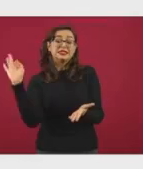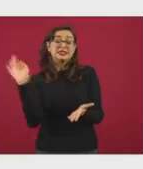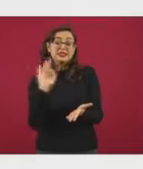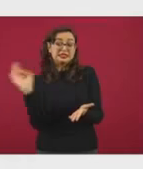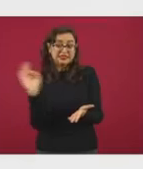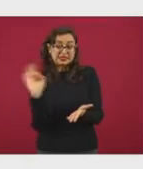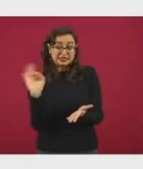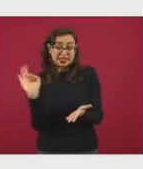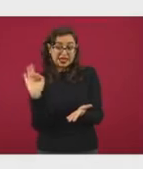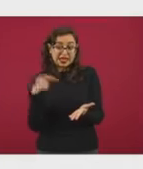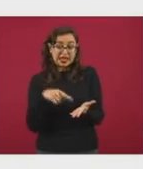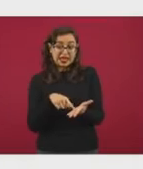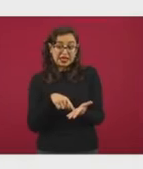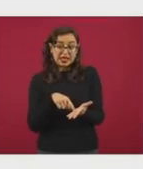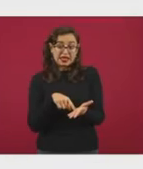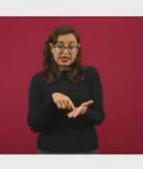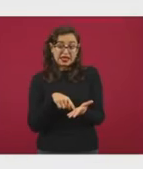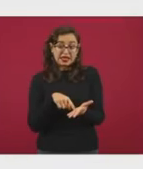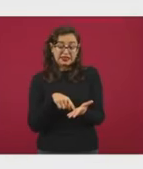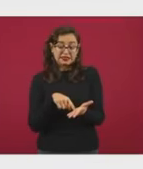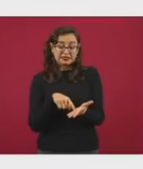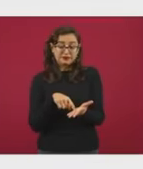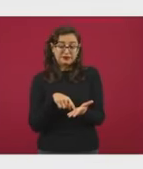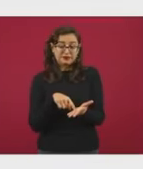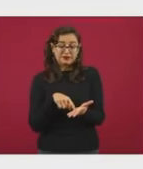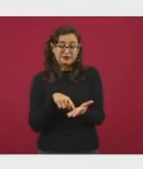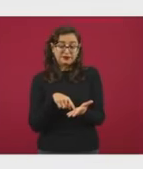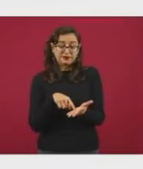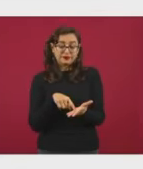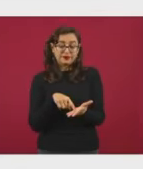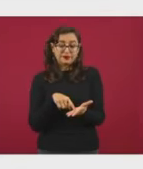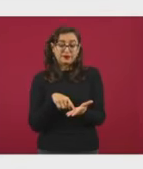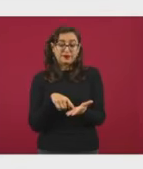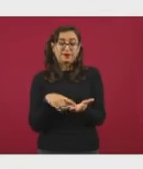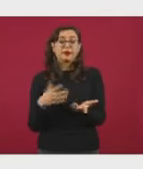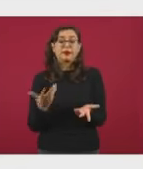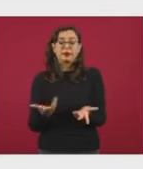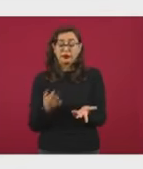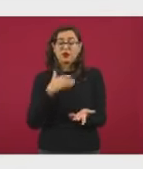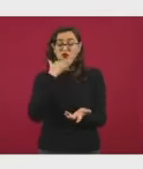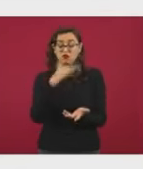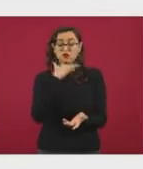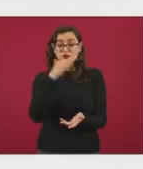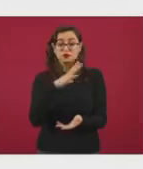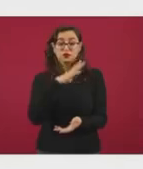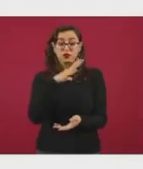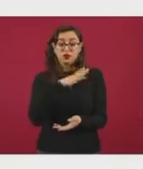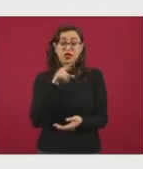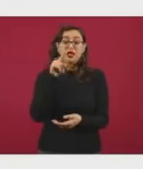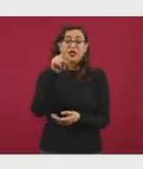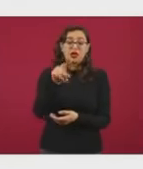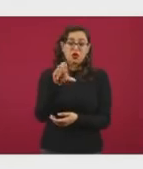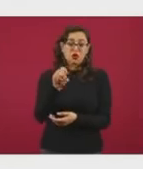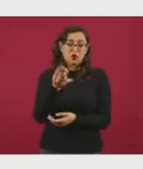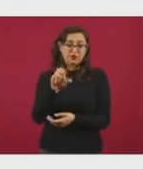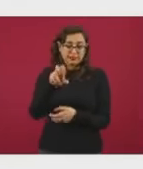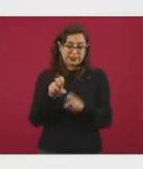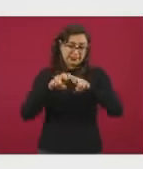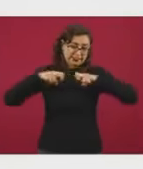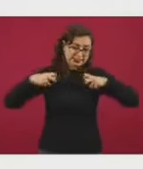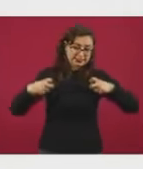y por lo que solicita al Pleno de este órgano que se encarga de evitar este tipo de prácticas, regula